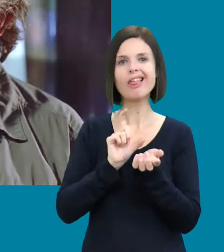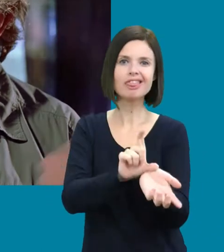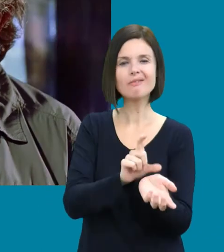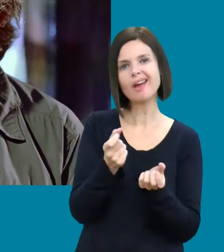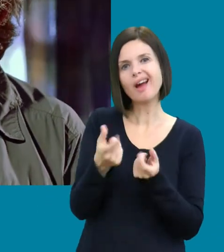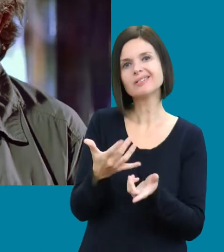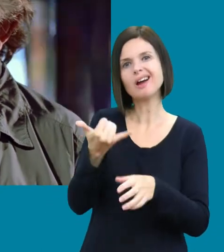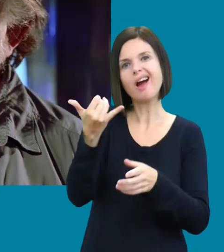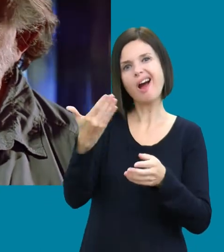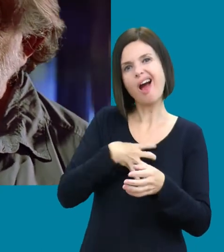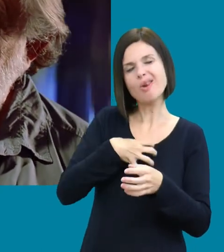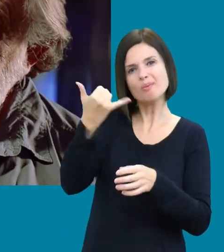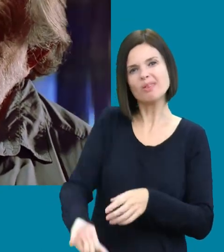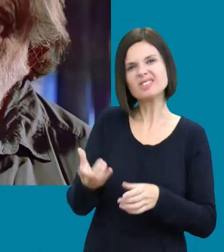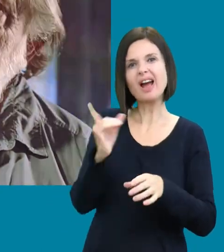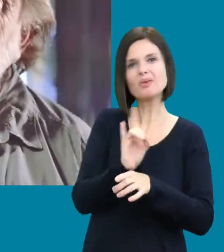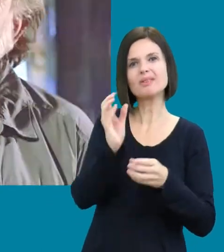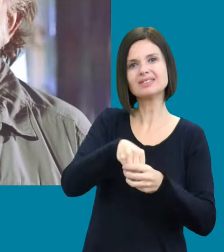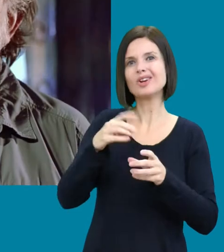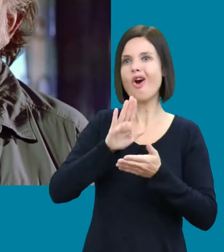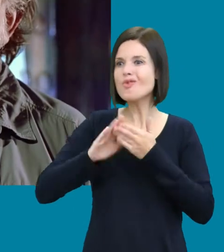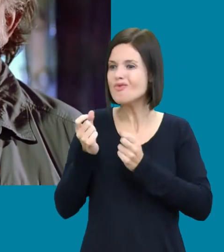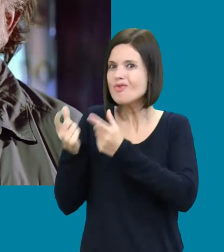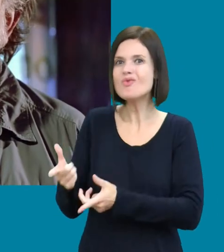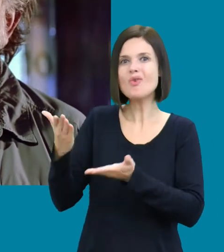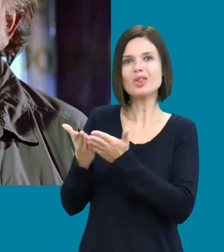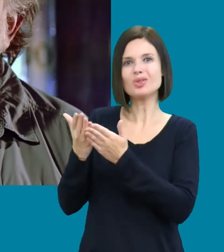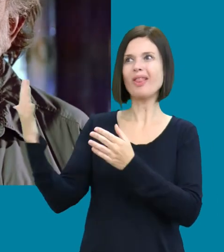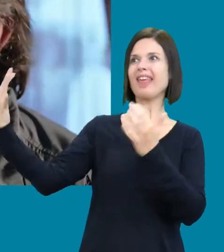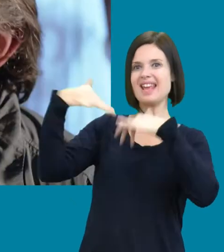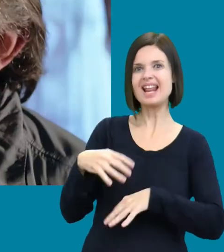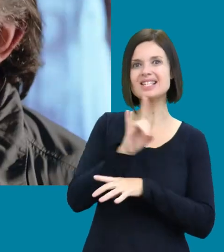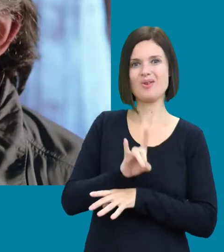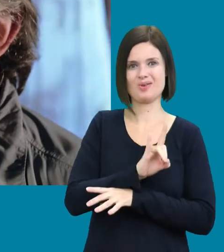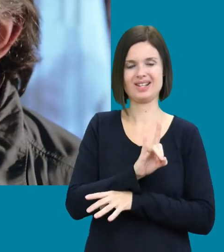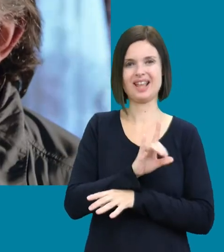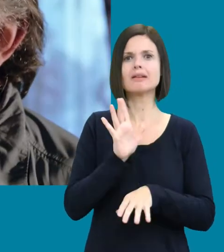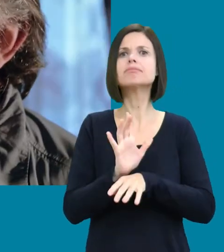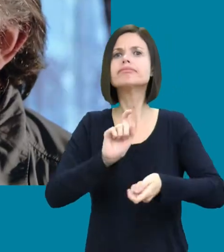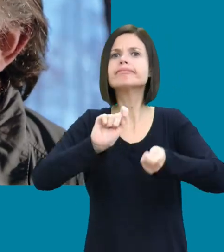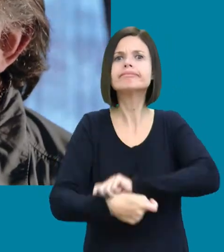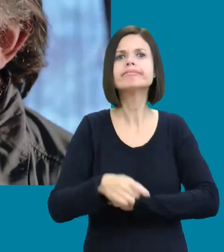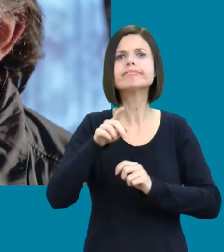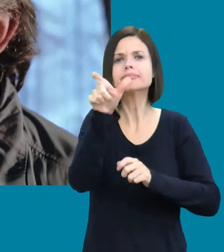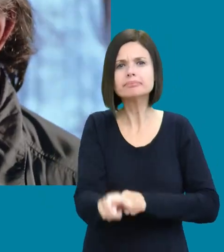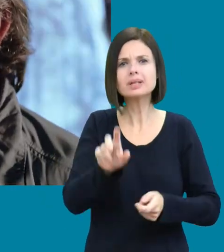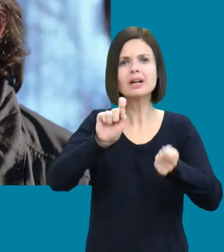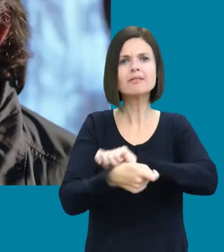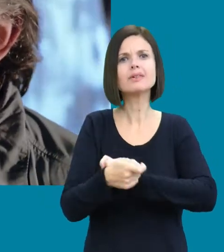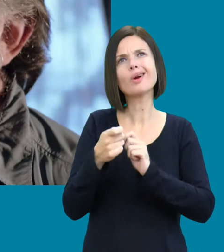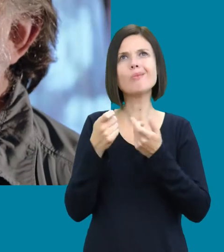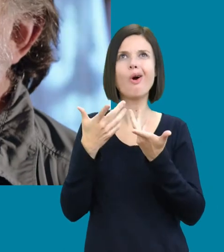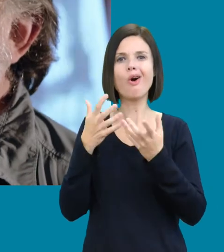para alumnos que quieran entrar a la universidad. Ser reformista hoy, discutir el cogobierno en términos de cantidad